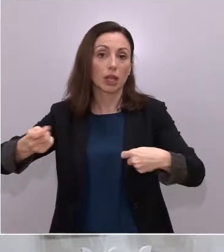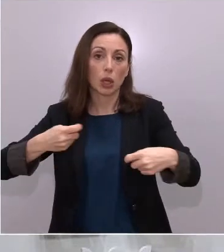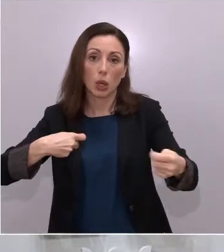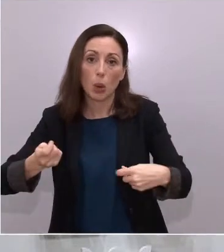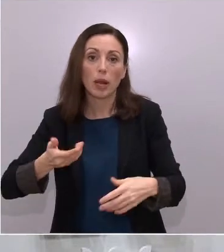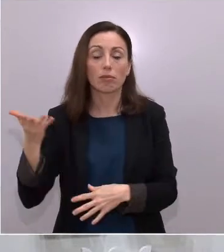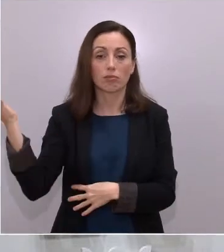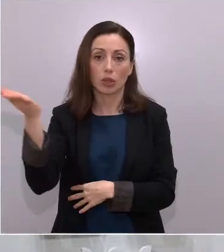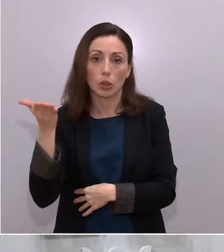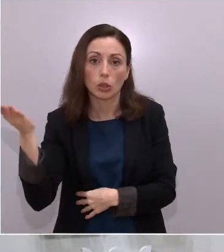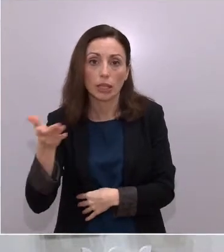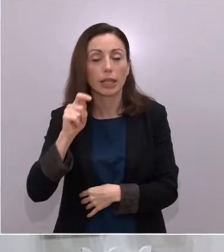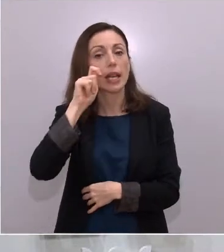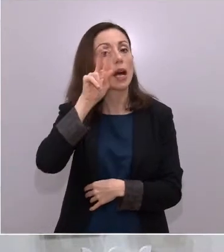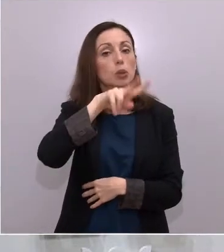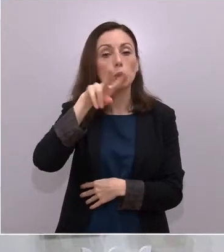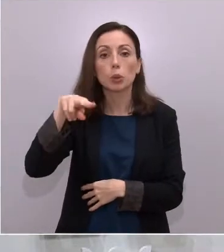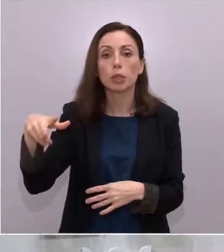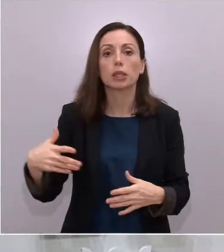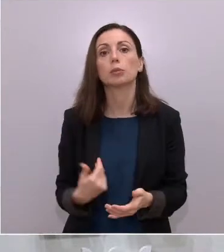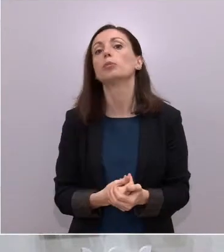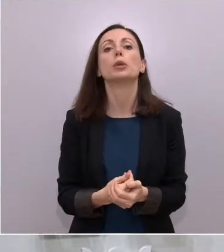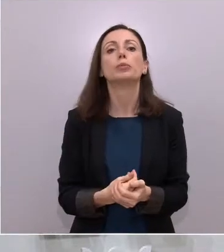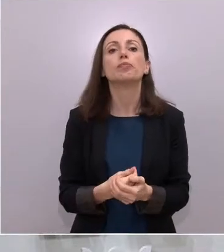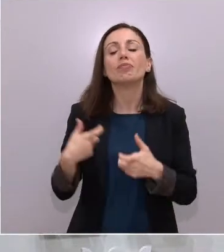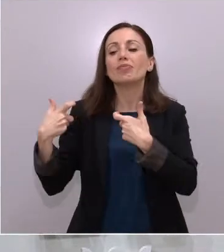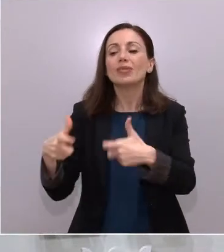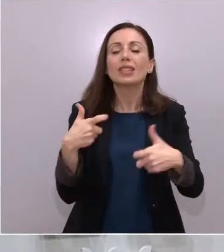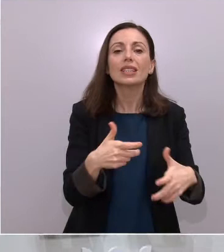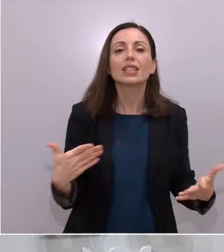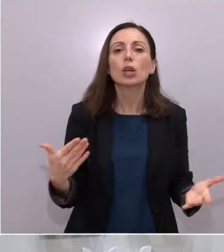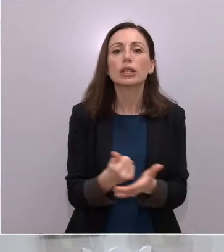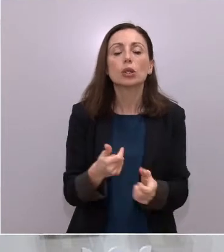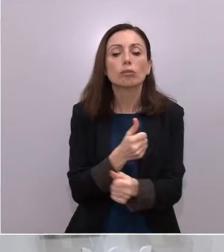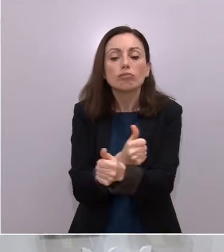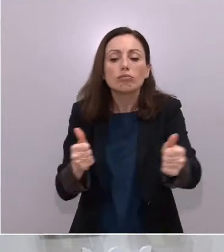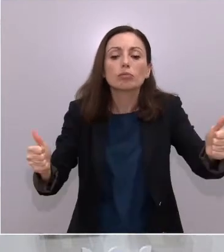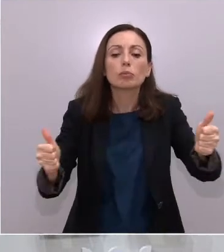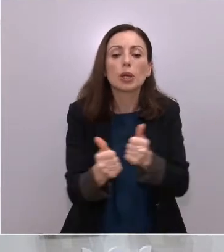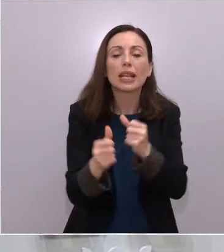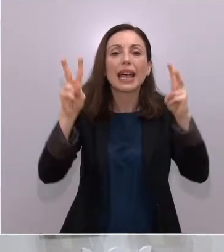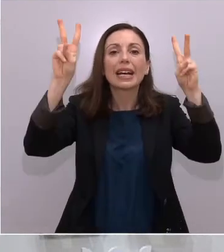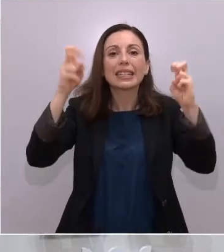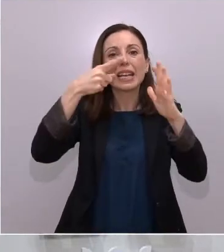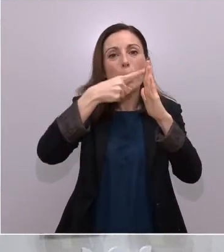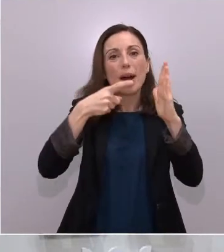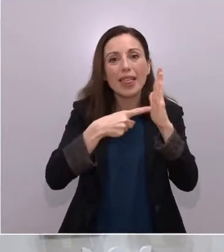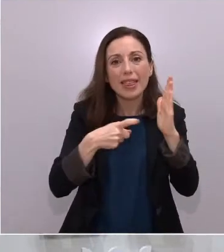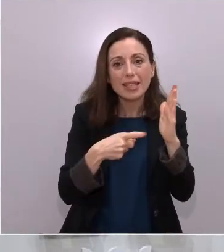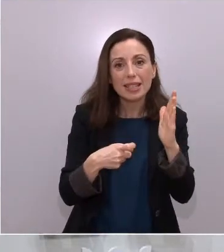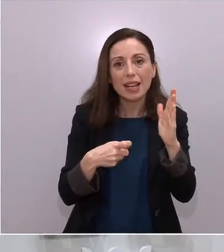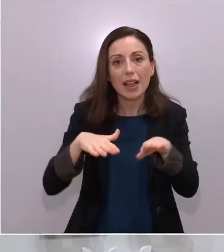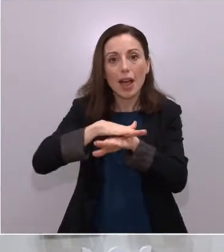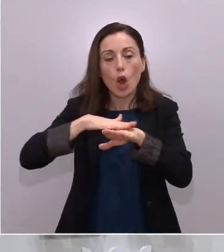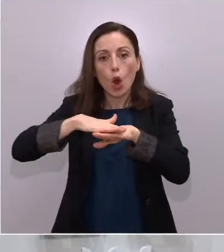en la hostelería, en el turismo. Todos estos sectores deben ser prioritarios en la desescalada que coordinará el Gobierno de